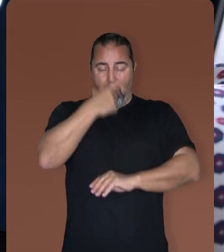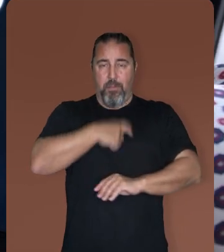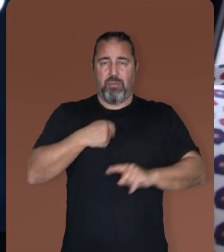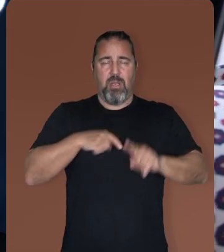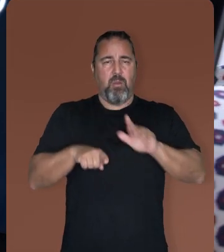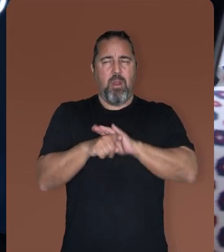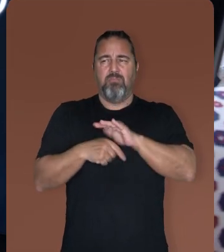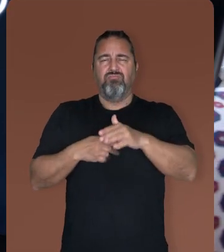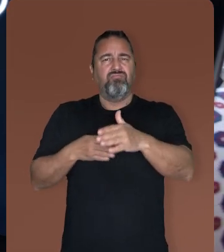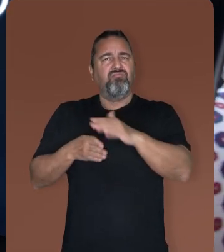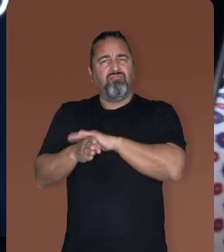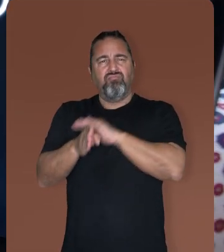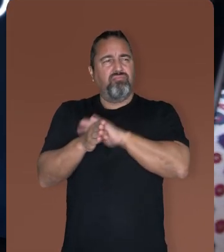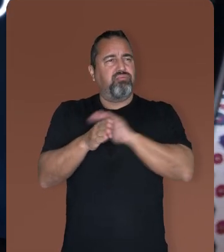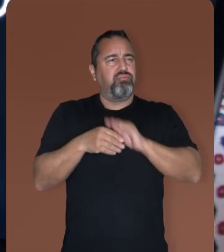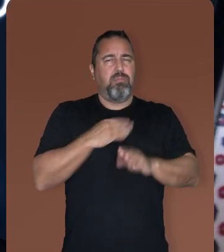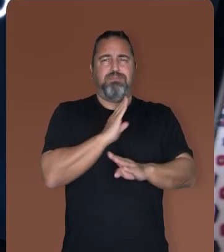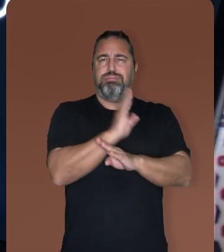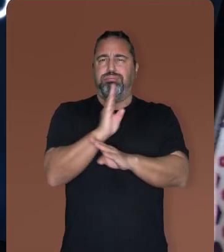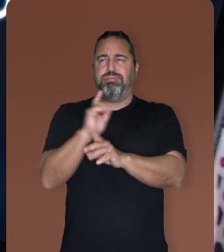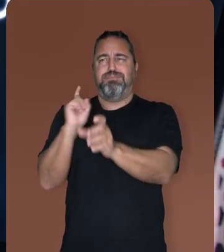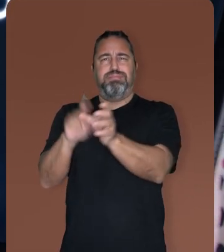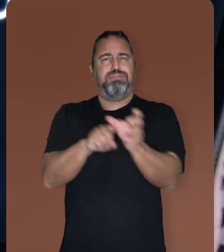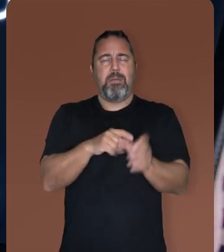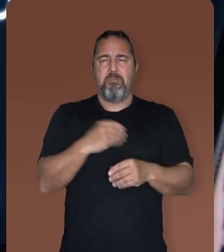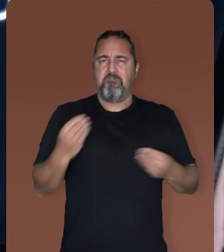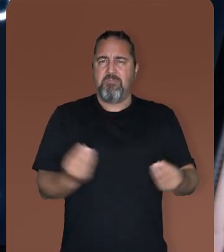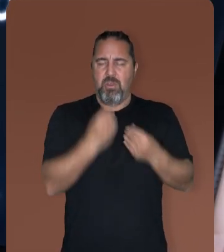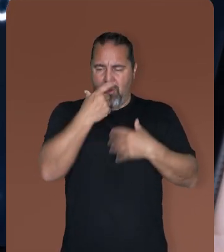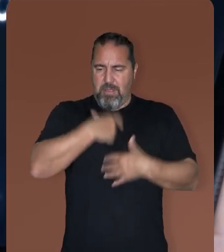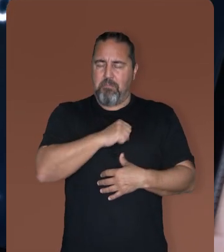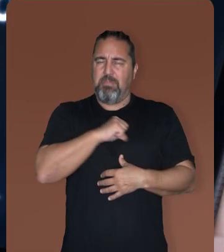para o teu desenvolvemento persoal e profesional.